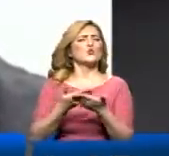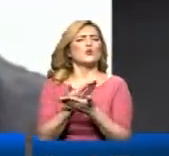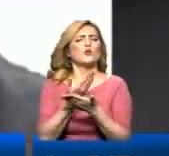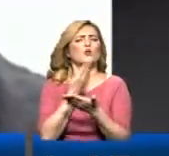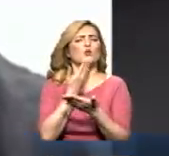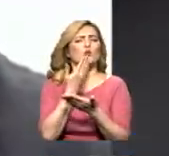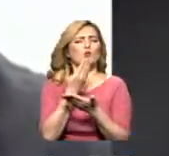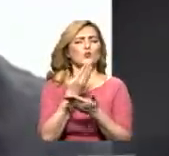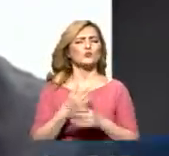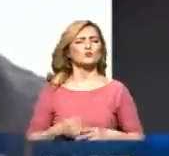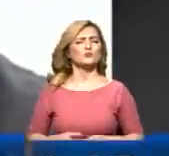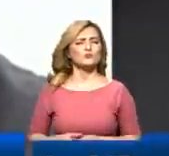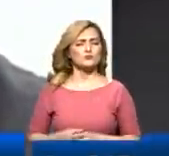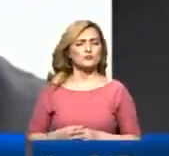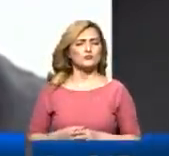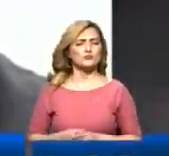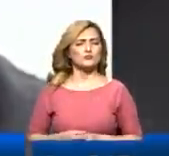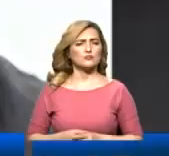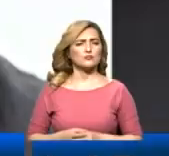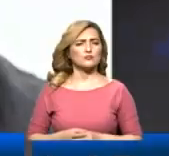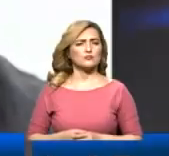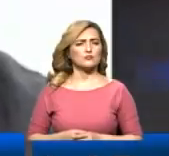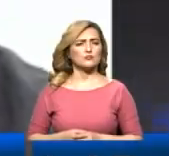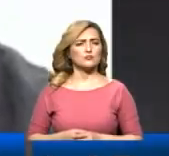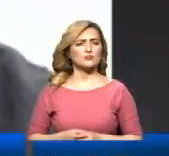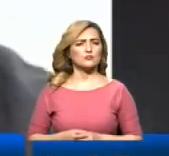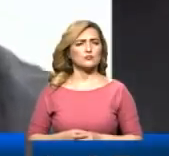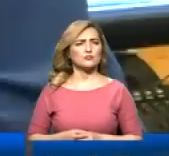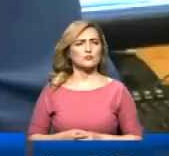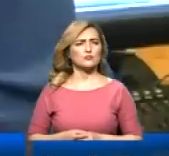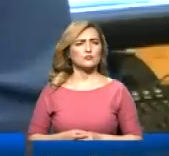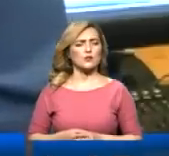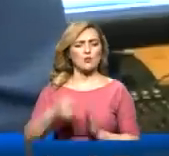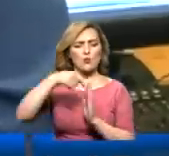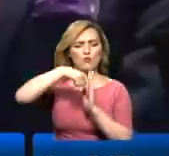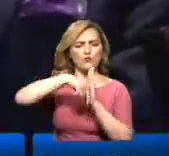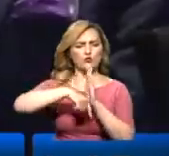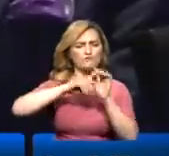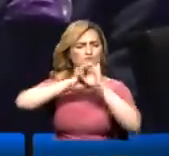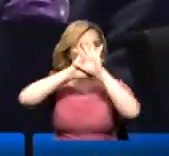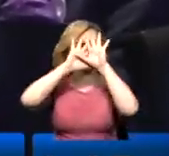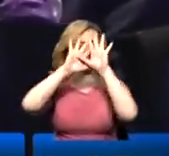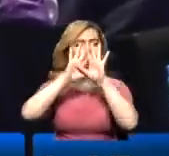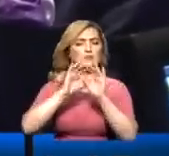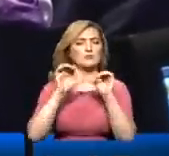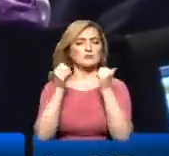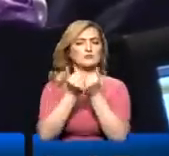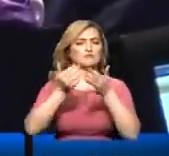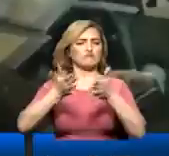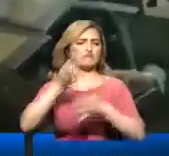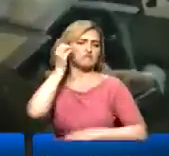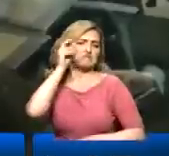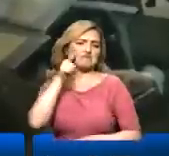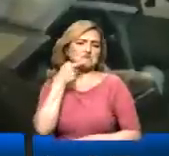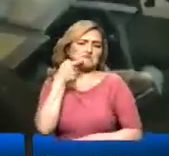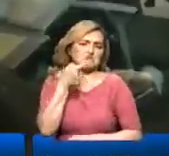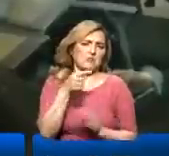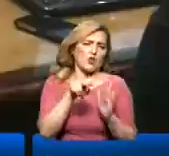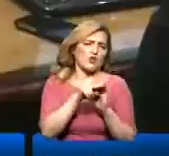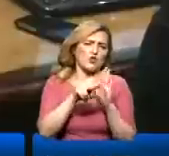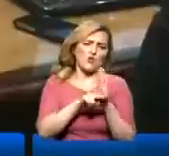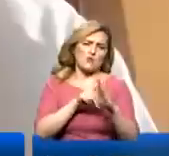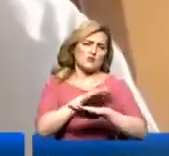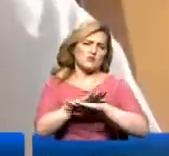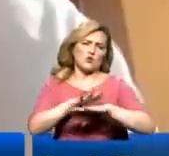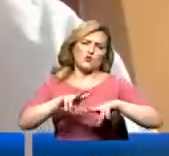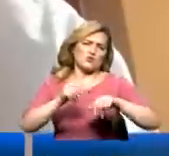que contener todo una profundidad y sobre todo racionalidad. Y esto según los asambleístas porque ya existe normativa sobre